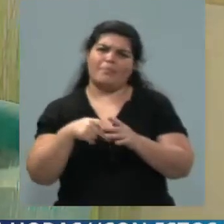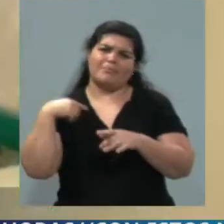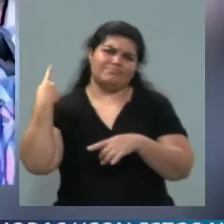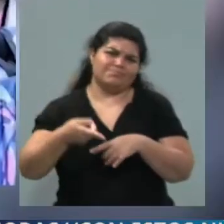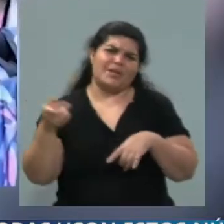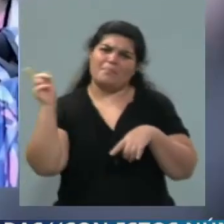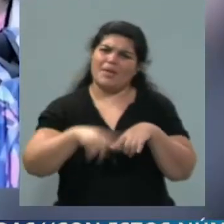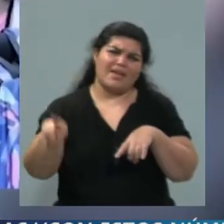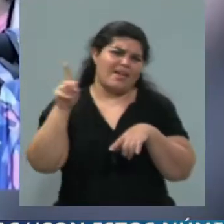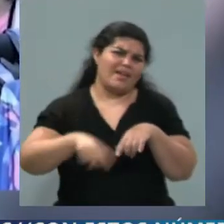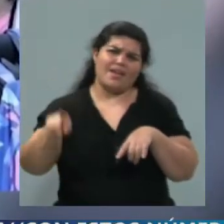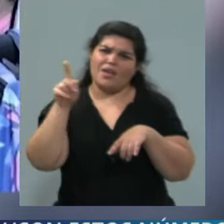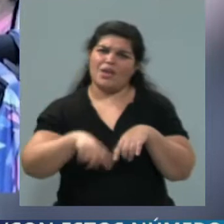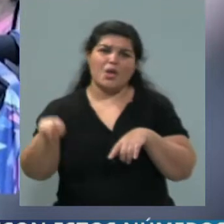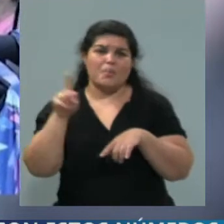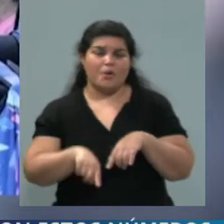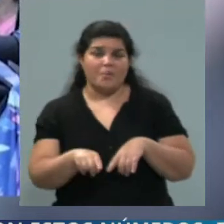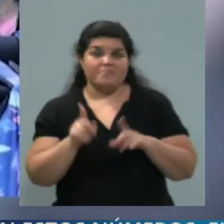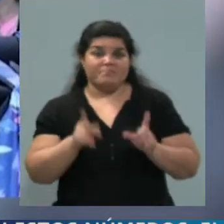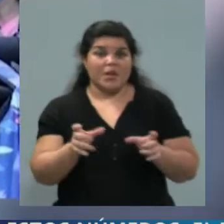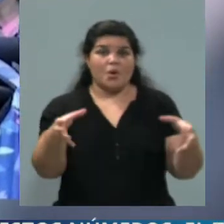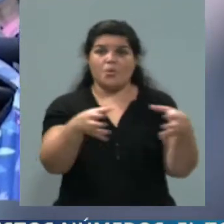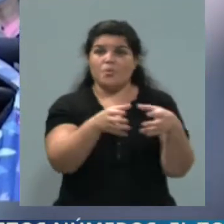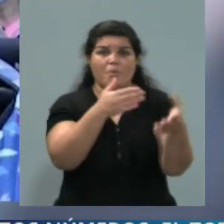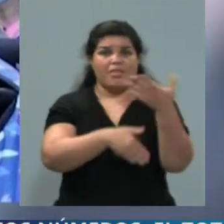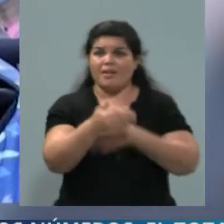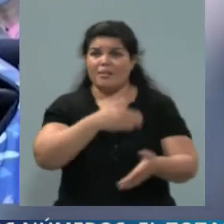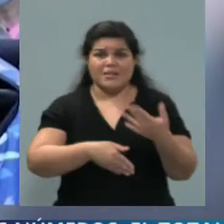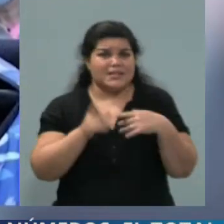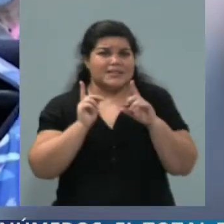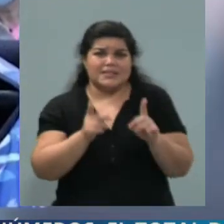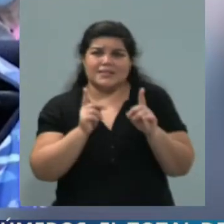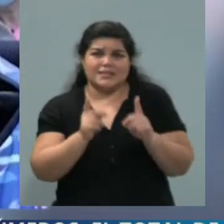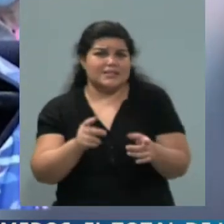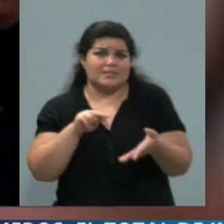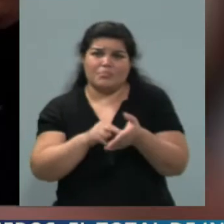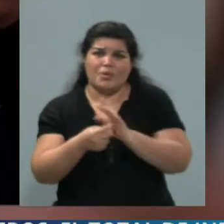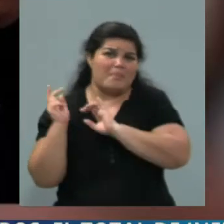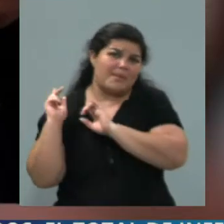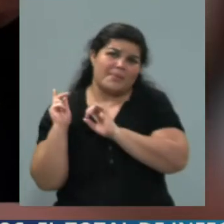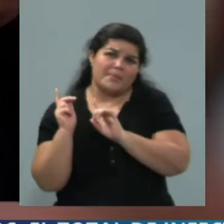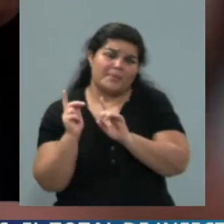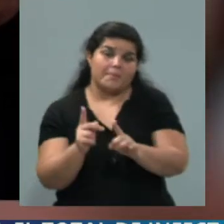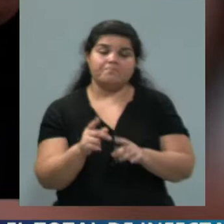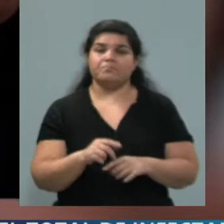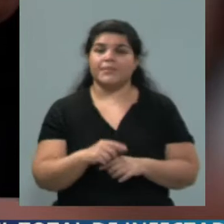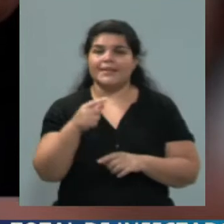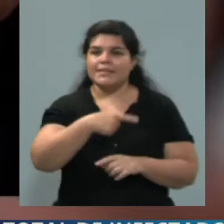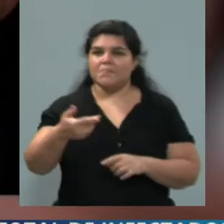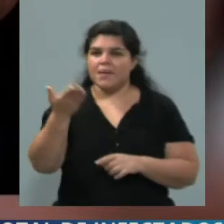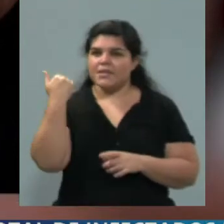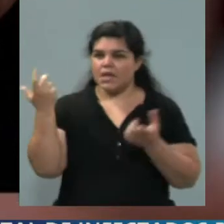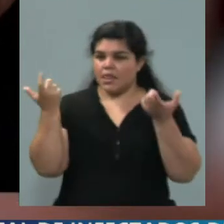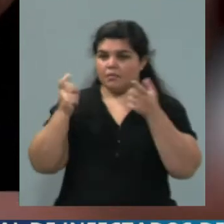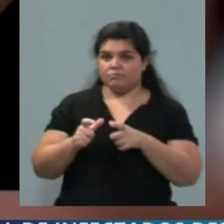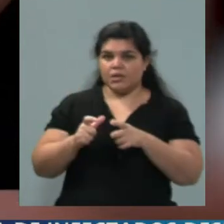Que es lo que atiende al tema de discapacidad. La verdad es que nosotros tuvimos la semana pasada una reunión con directivos